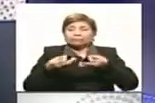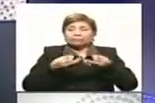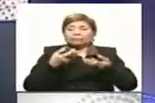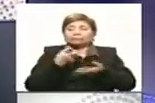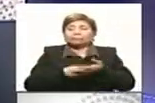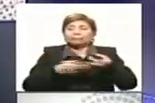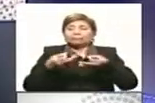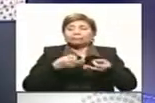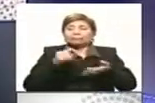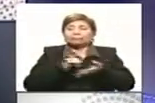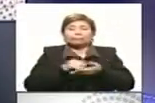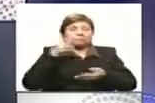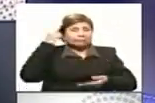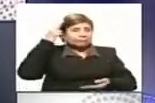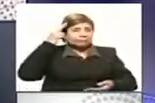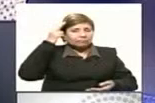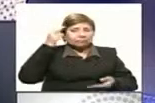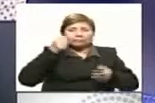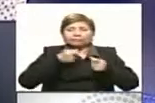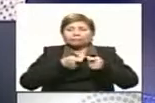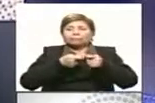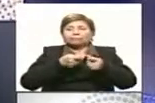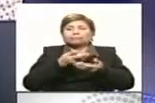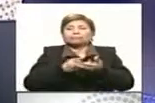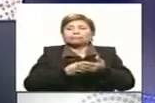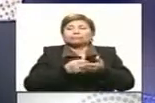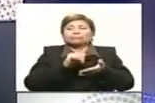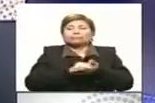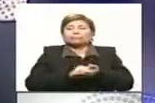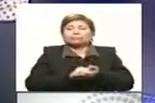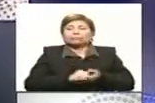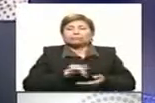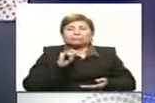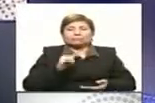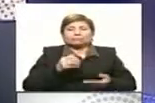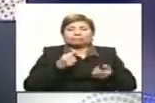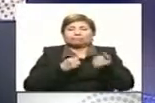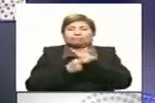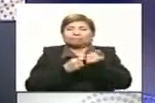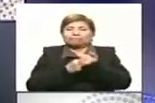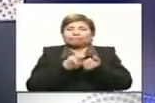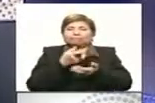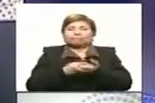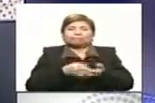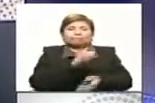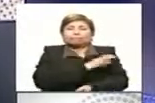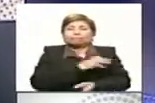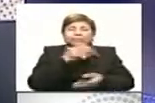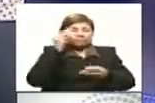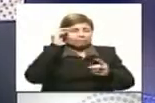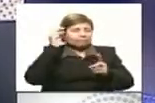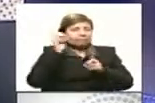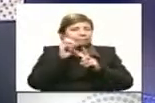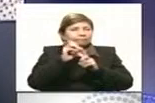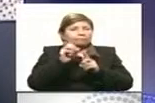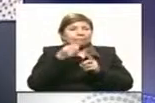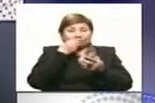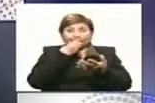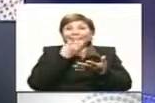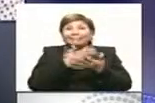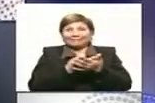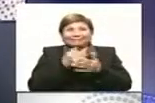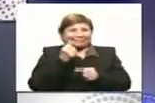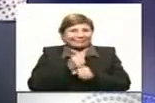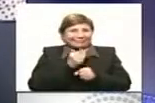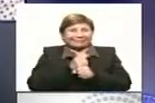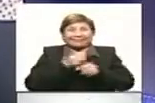de Presupuesto Público y por eso buscan mantener el equilibrio y la sostenibilidad fiscal. Otro objetivo, dijo, es un buen funcionamiento de